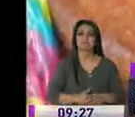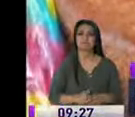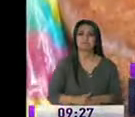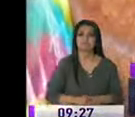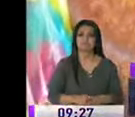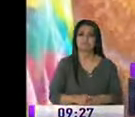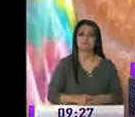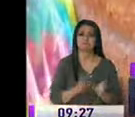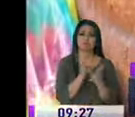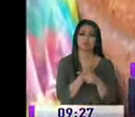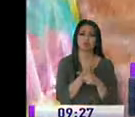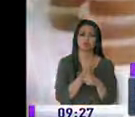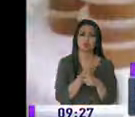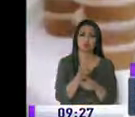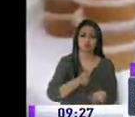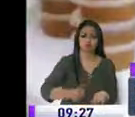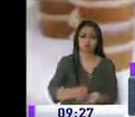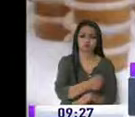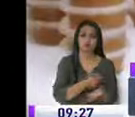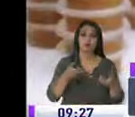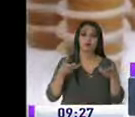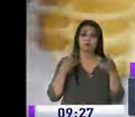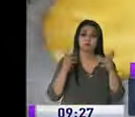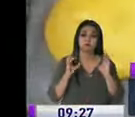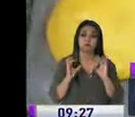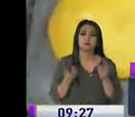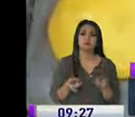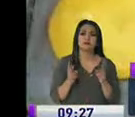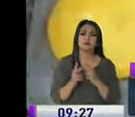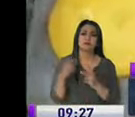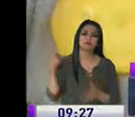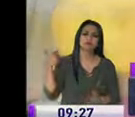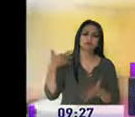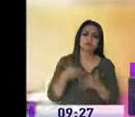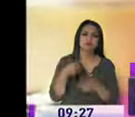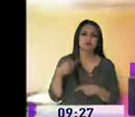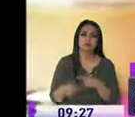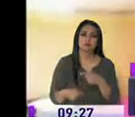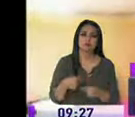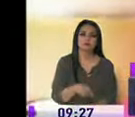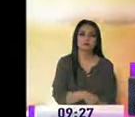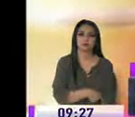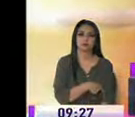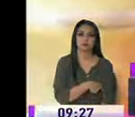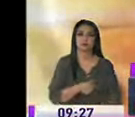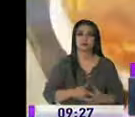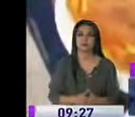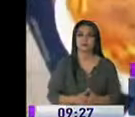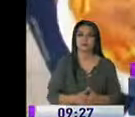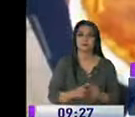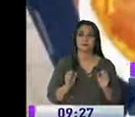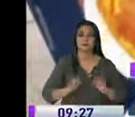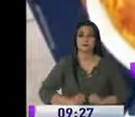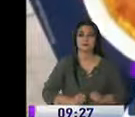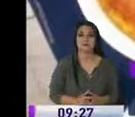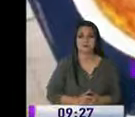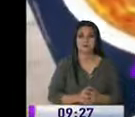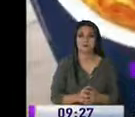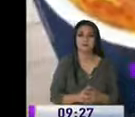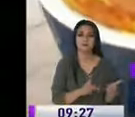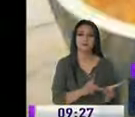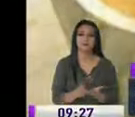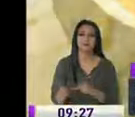Los productos elaborados con maíz también forman parte de las tradiciones y costumbres que dejaron los ancestros al